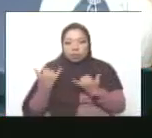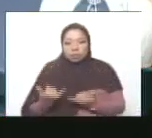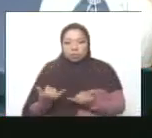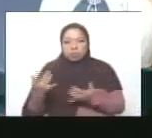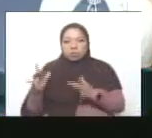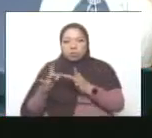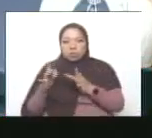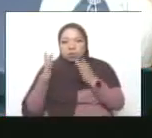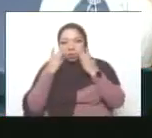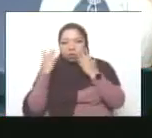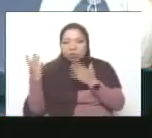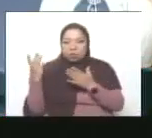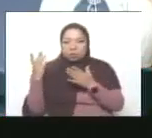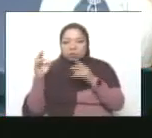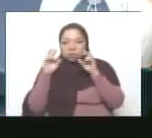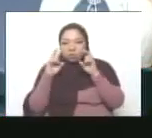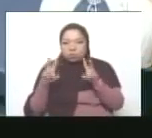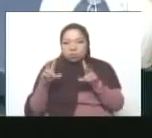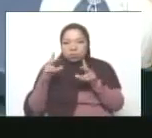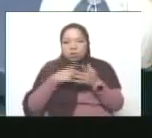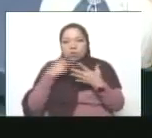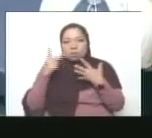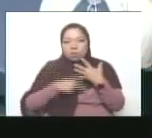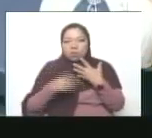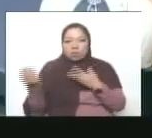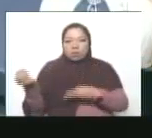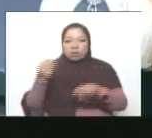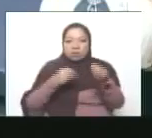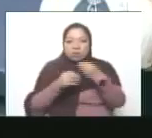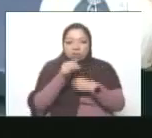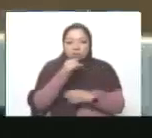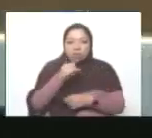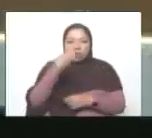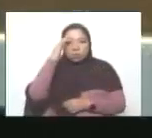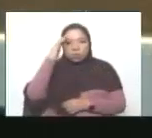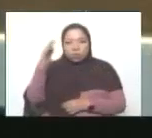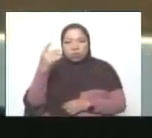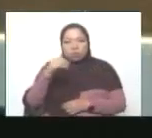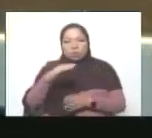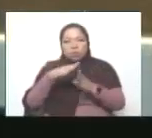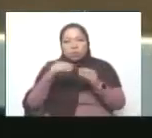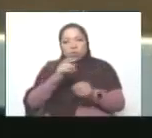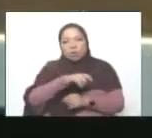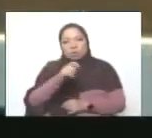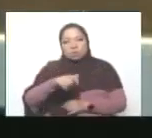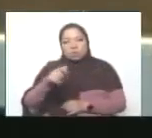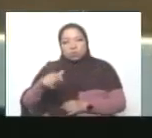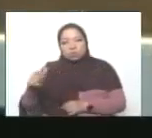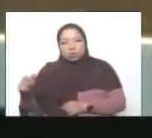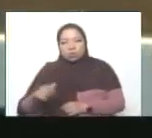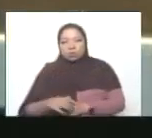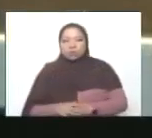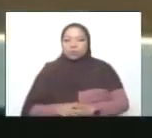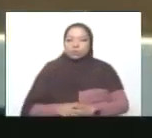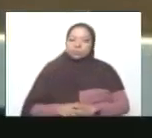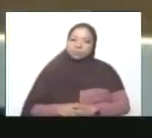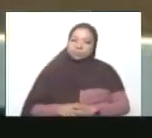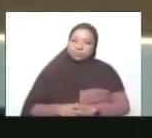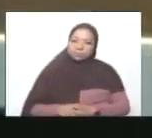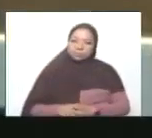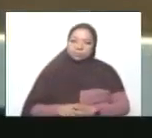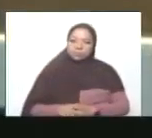están conectándose viendo el programa, presidente. Bueno, mi saludo por allá a toda la gente de Ana Soto, a toda la gente